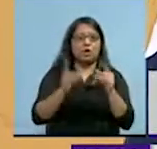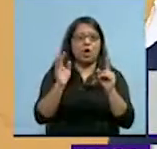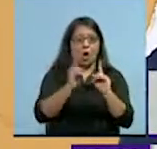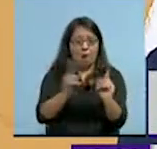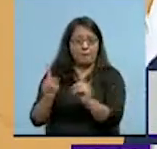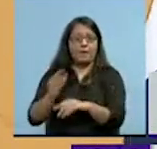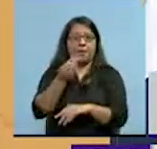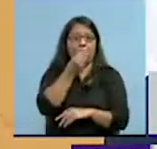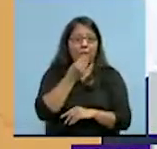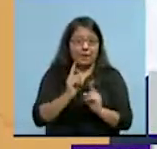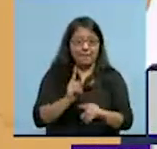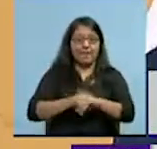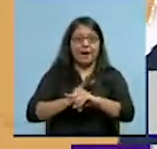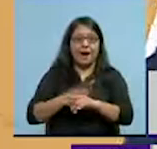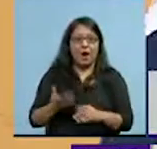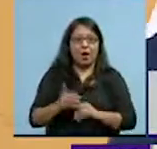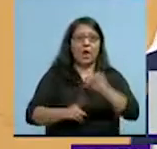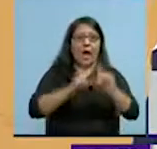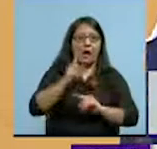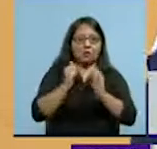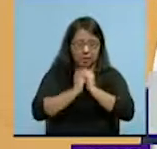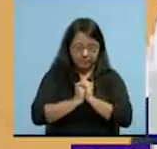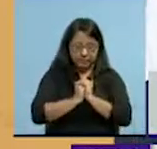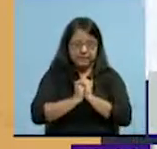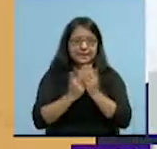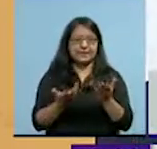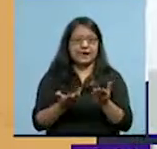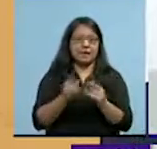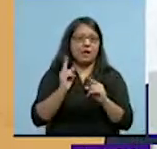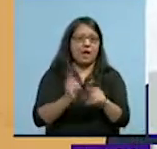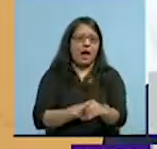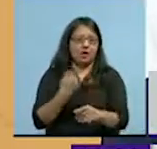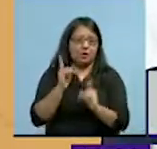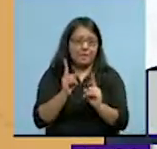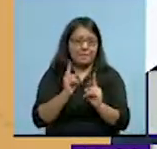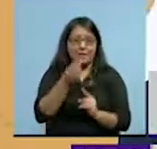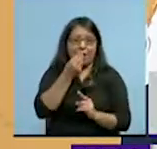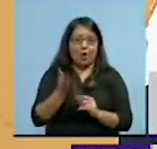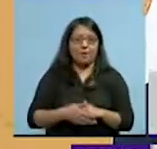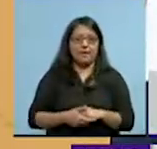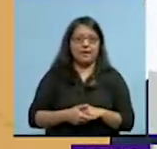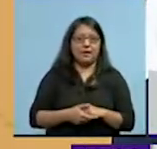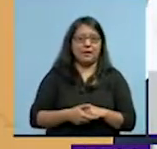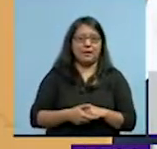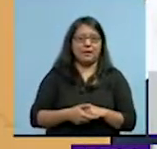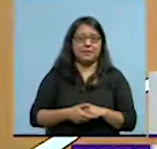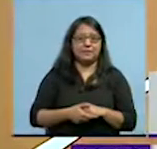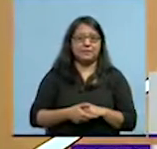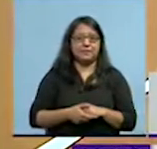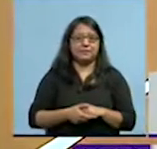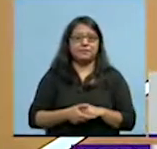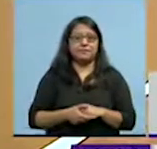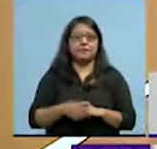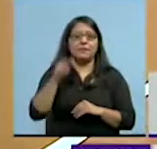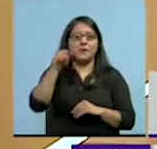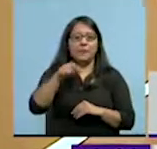hora algunos rezaban las convivencias propias no de que tiene que ver con un hecho esta característica en bolsa